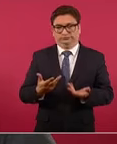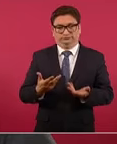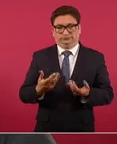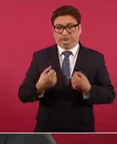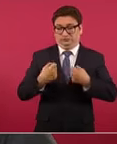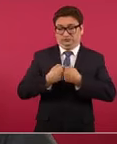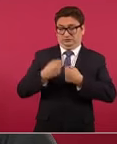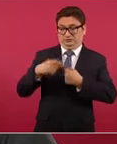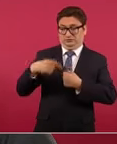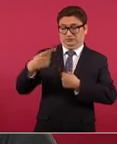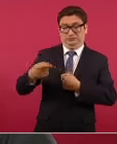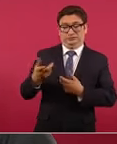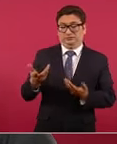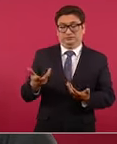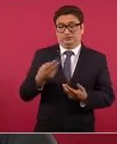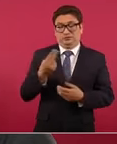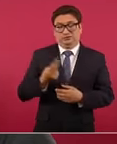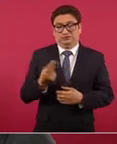frontera